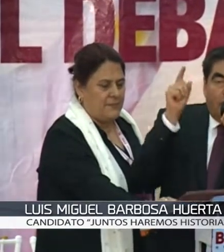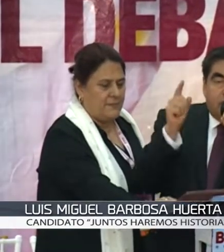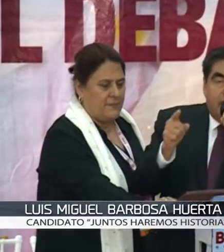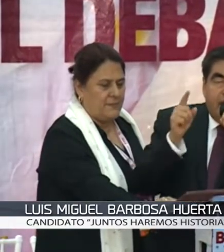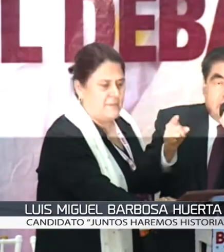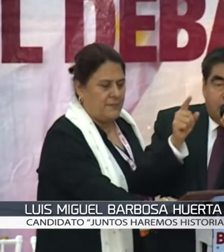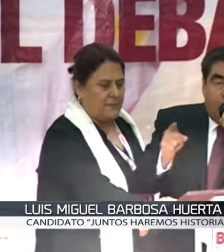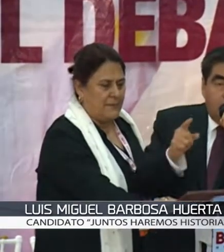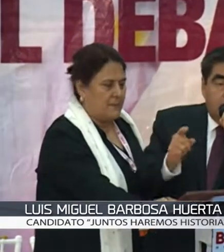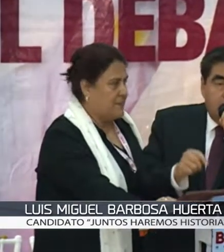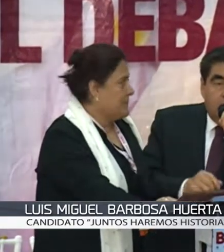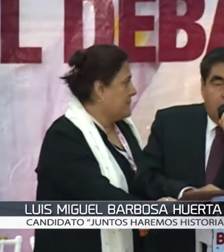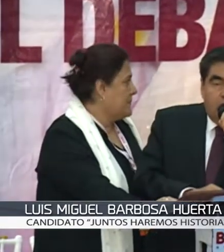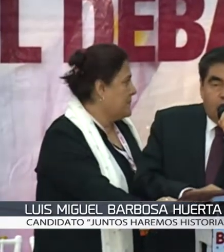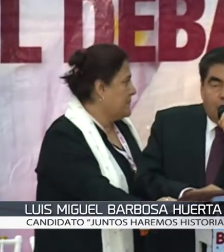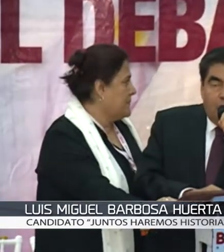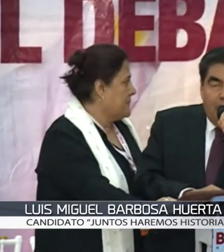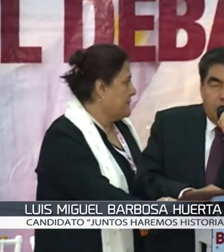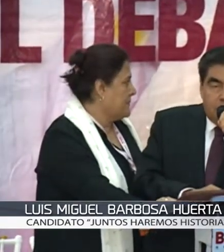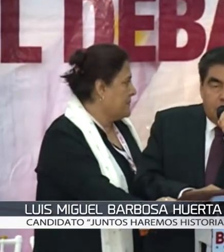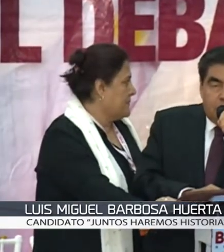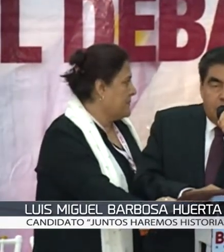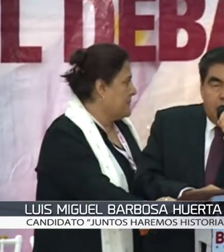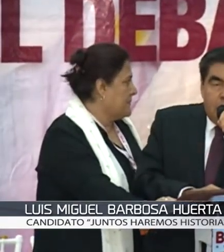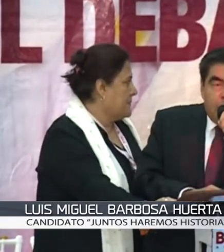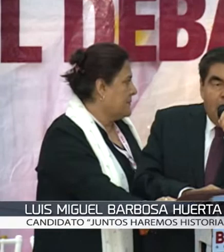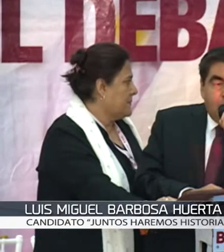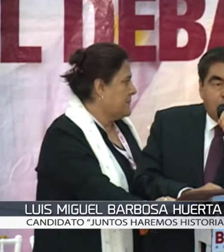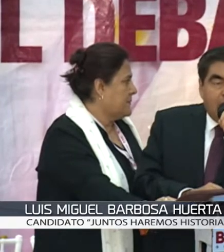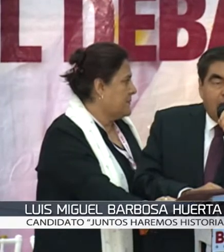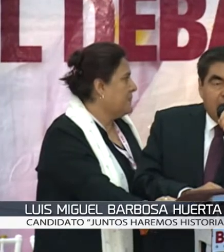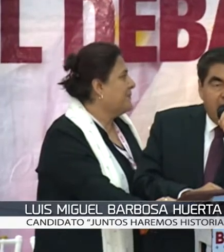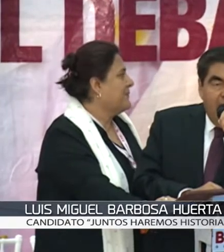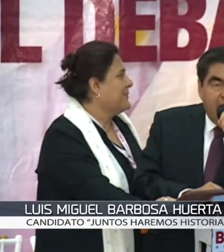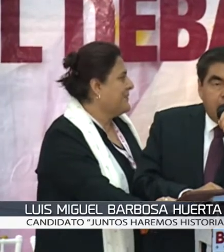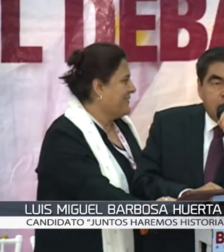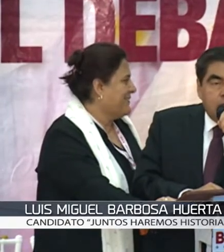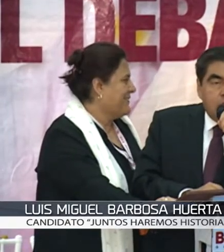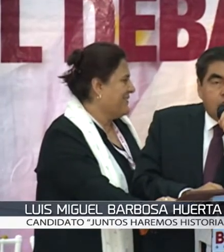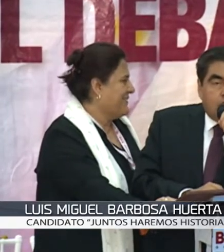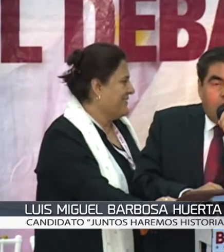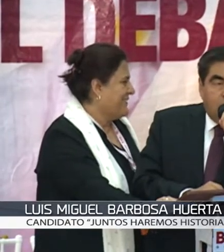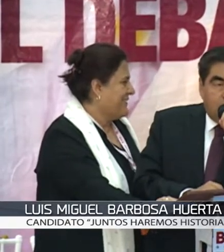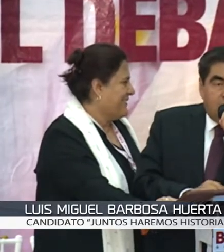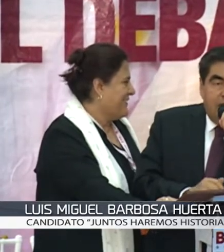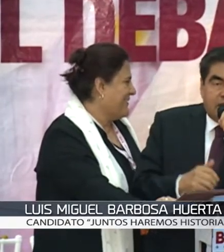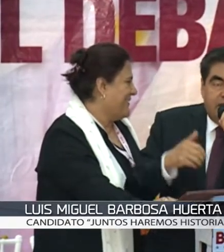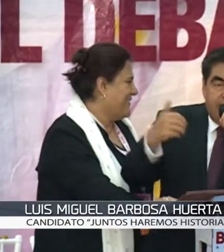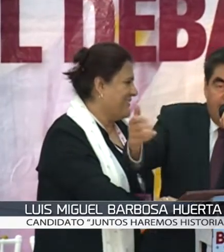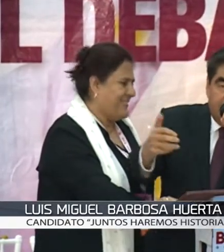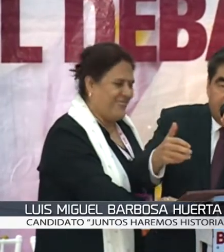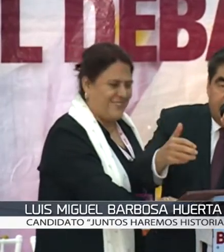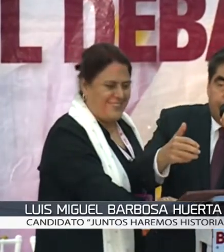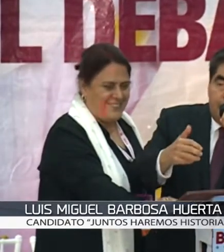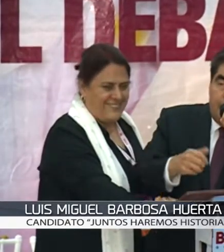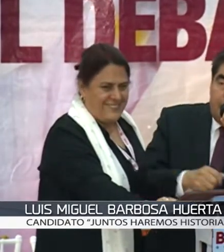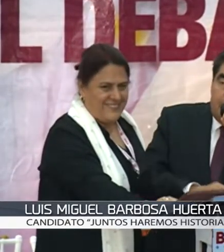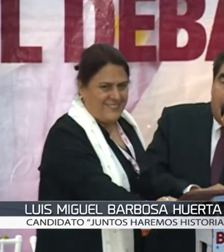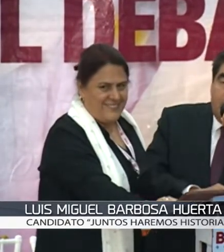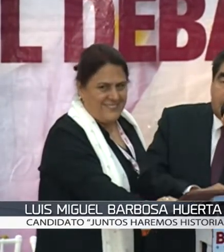la reconciliación de los poblanos. Vamos a caminar todos hacia